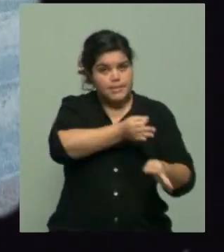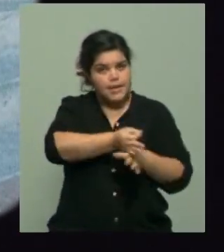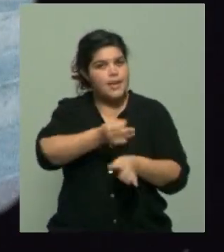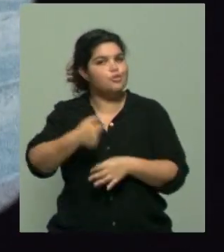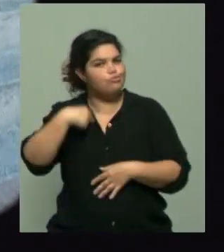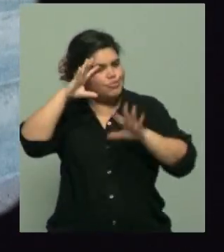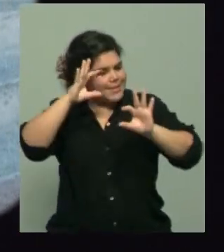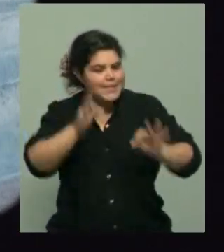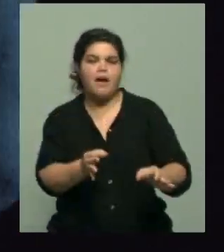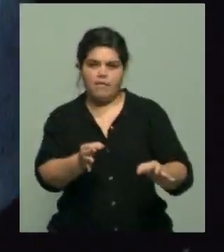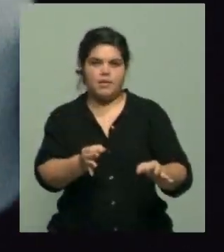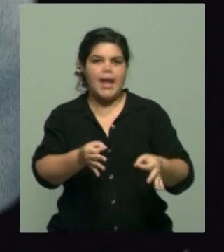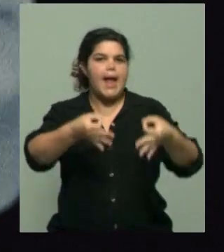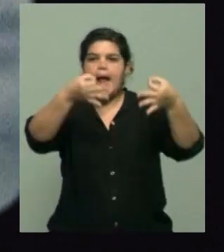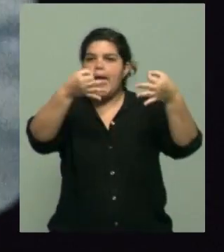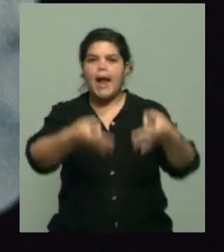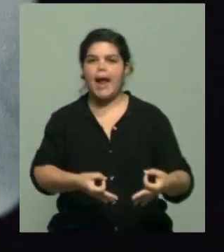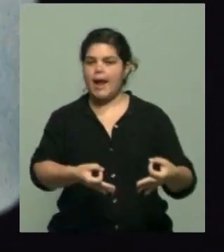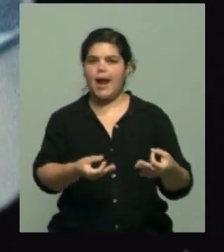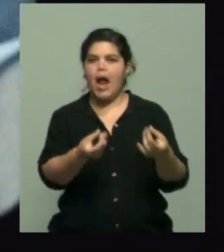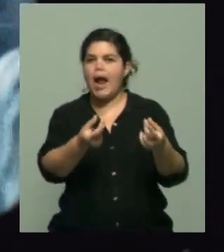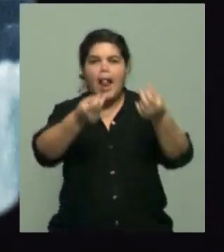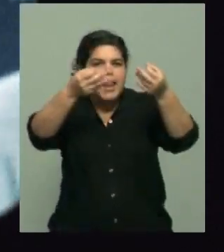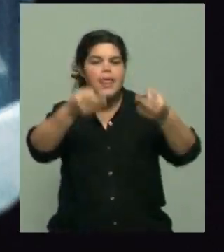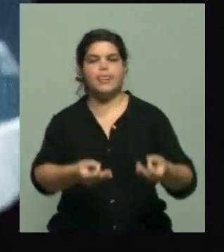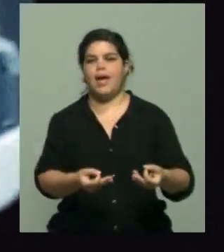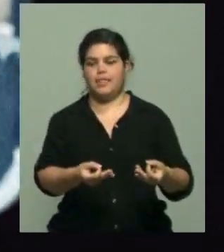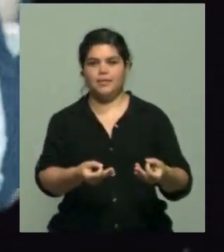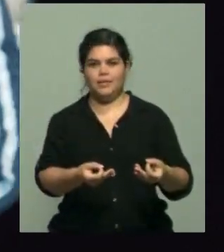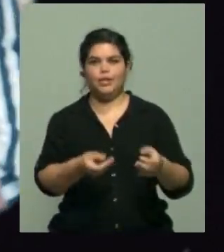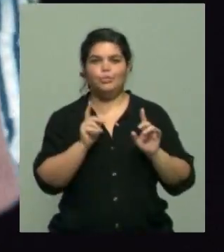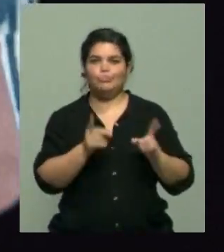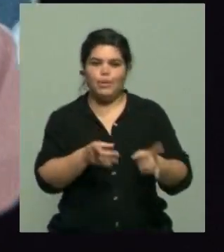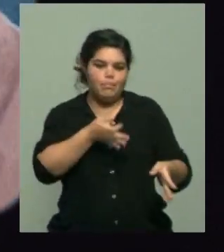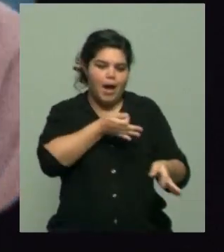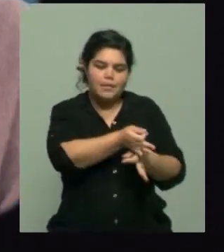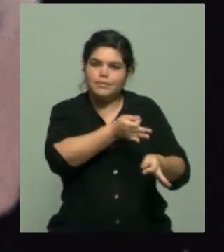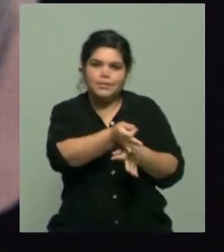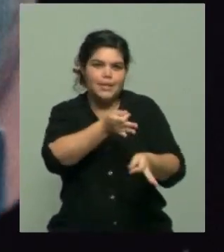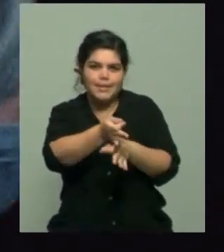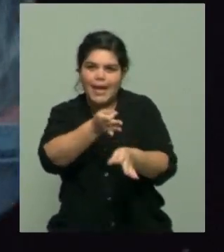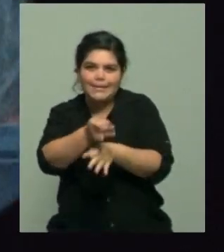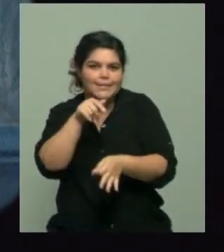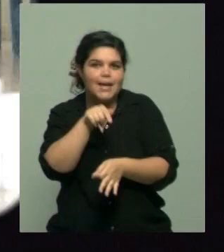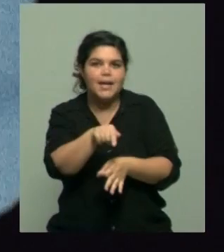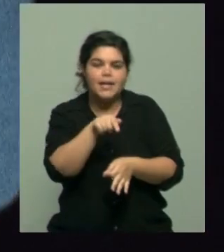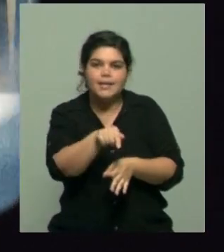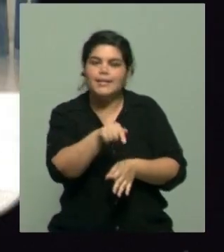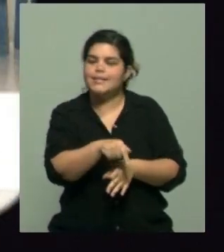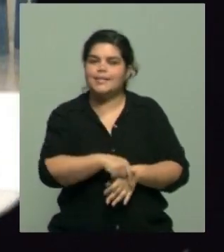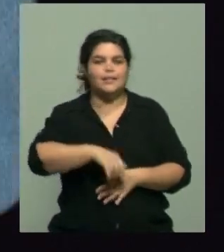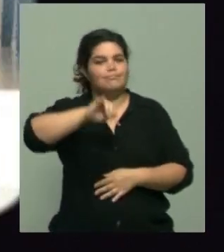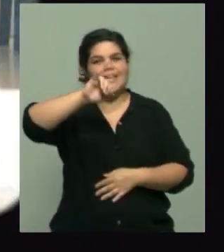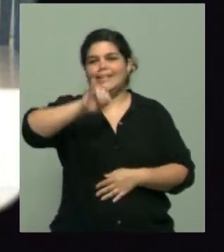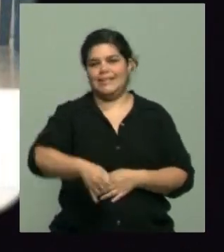yo sé que es de buena calidad, o sea que es de una formación que realmente es requerida